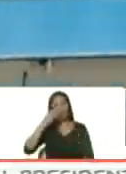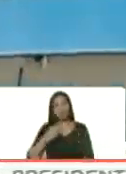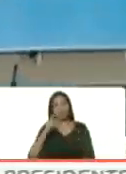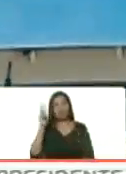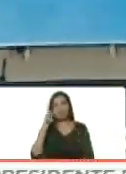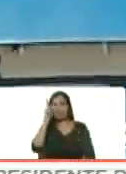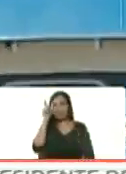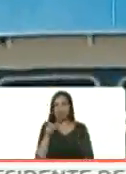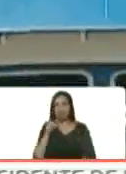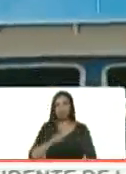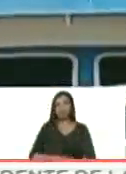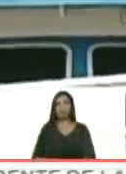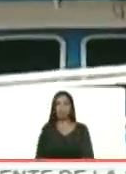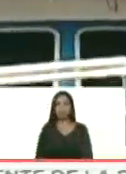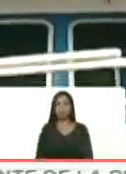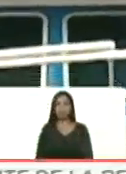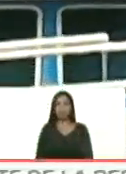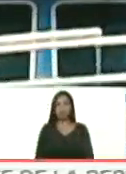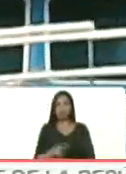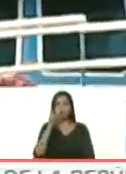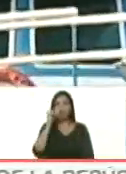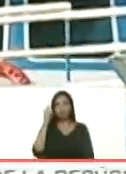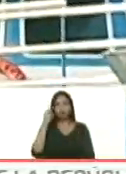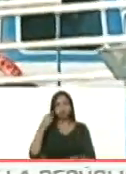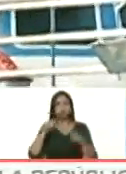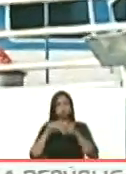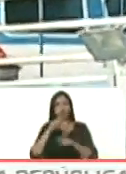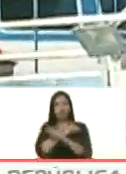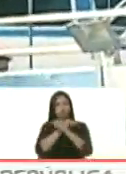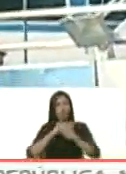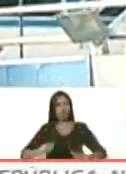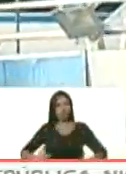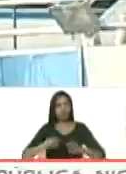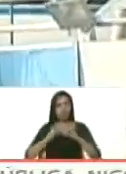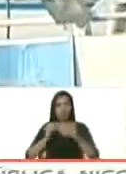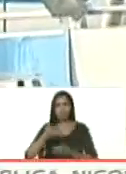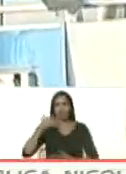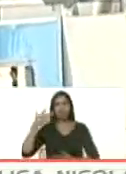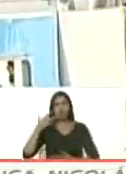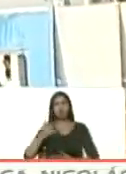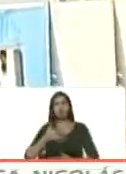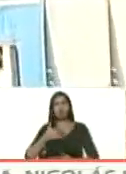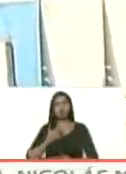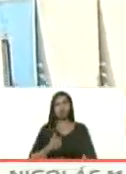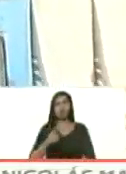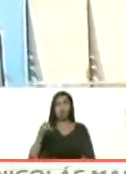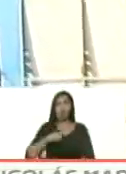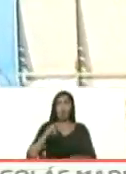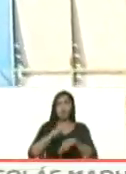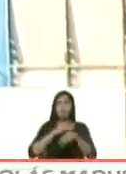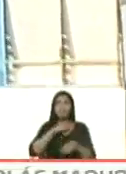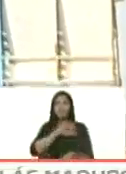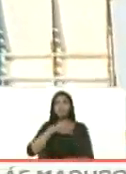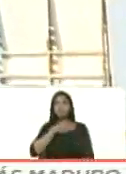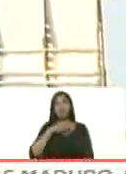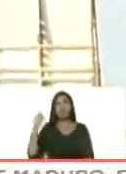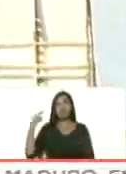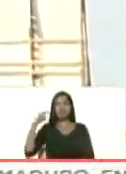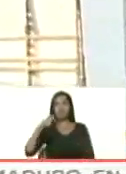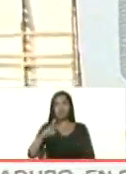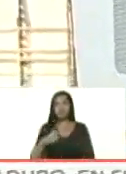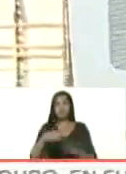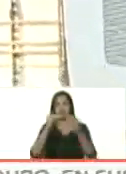venezolanos y de las militares de Venezuela, de la Fuerza Armada Nacional Bolivariana. Hoy Misión Transporte, mi